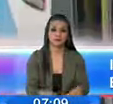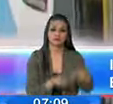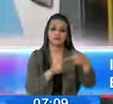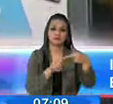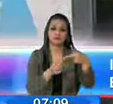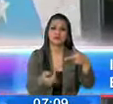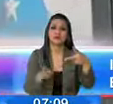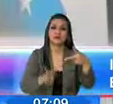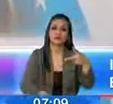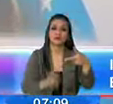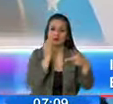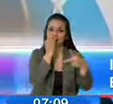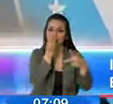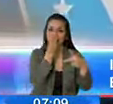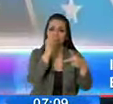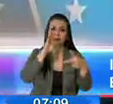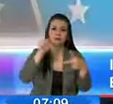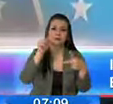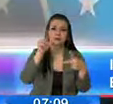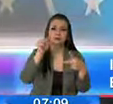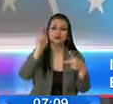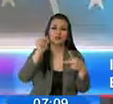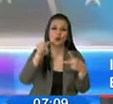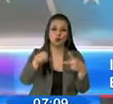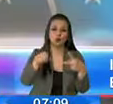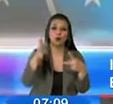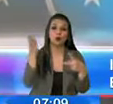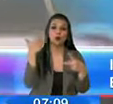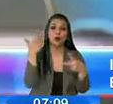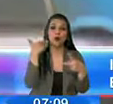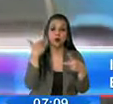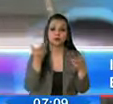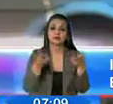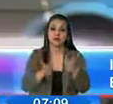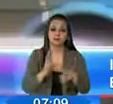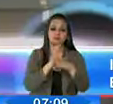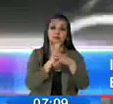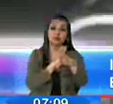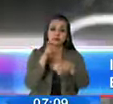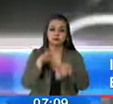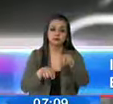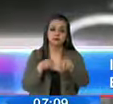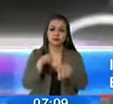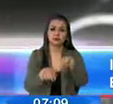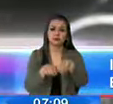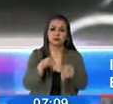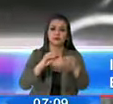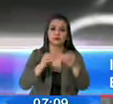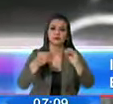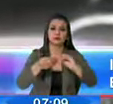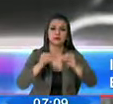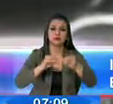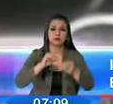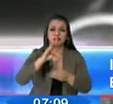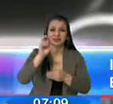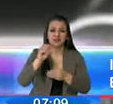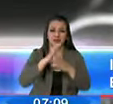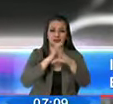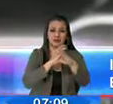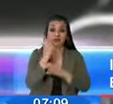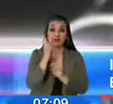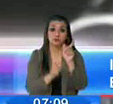de Flor de Bastión, al noroeste de Guayaquil, cuando los pasajeros y el conductor del bus de la línea 70 fueron asaltados por